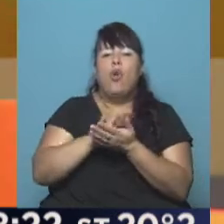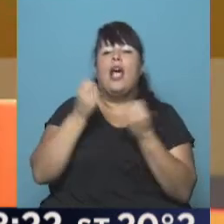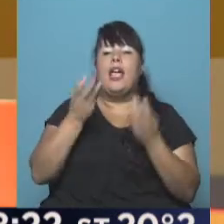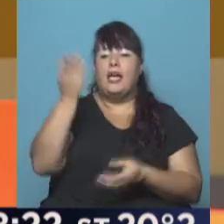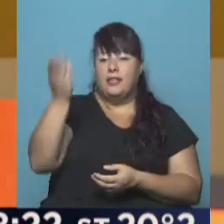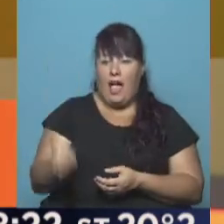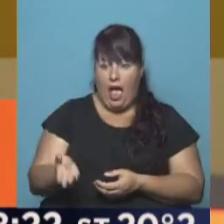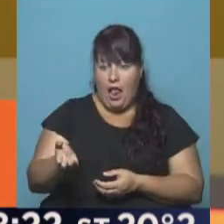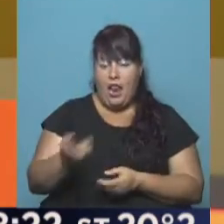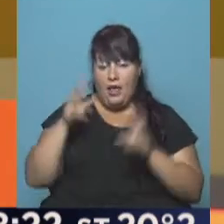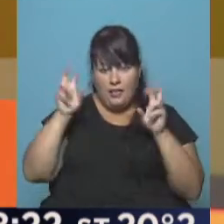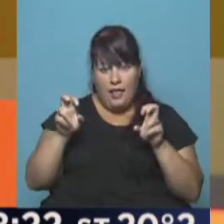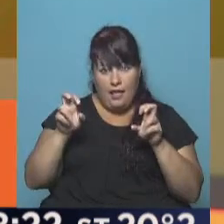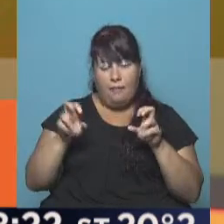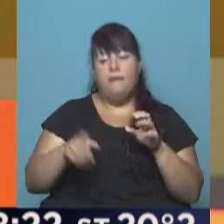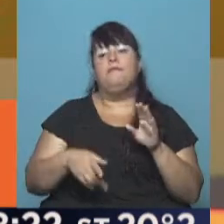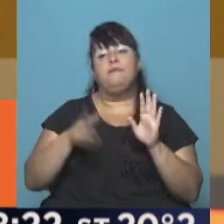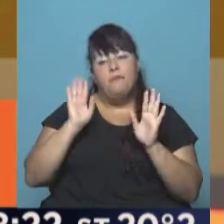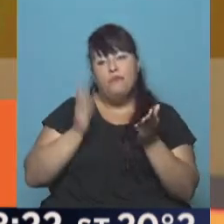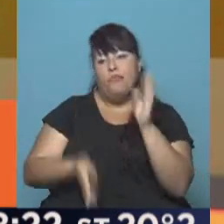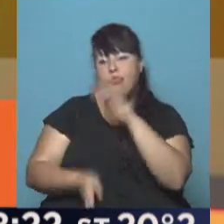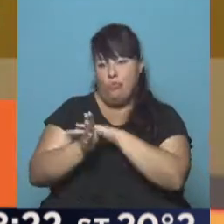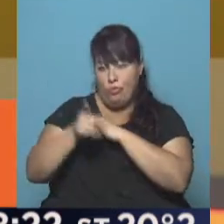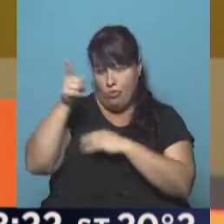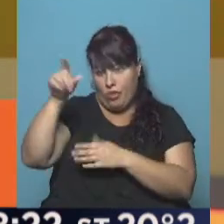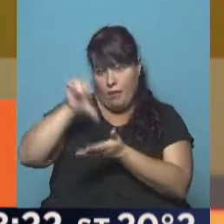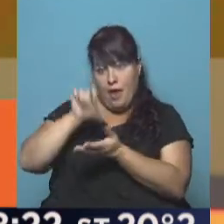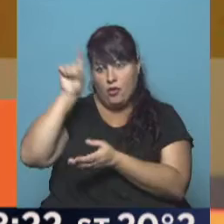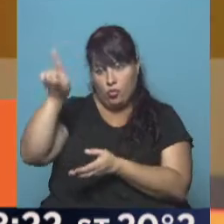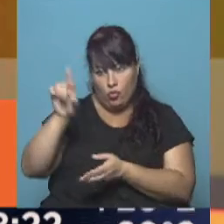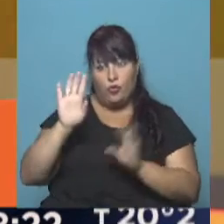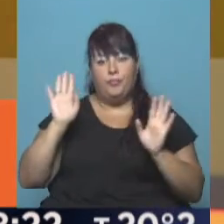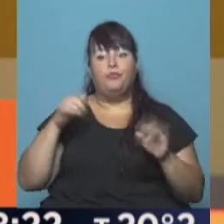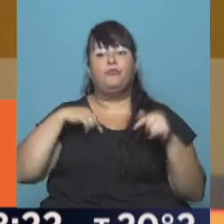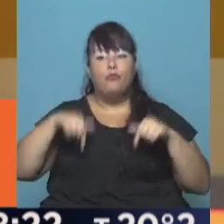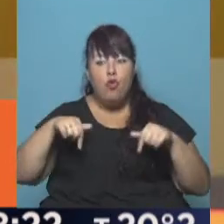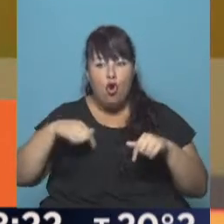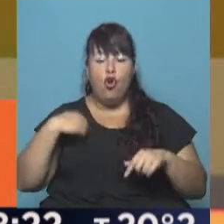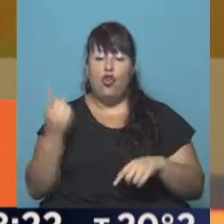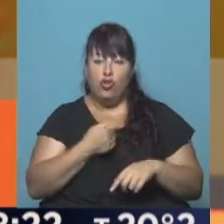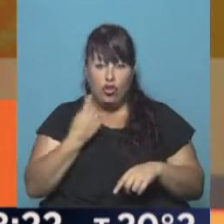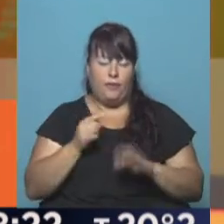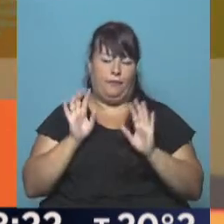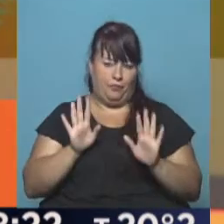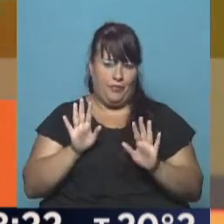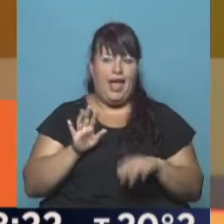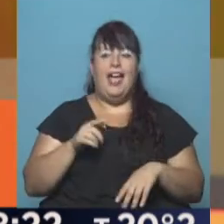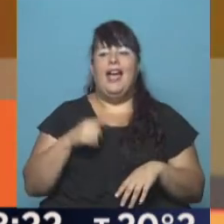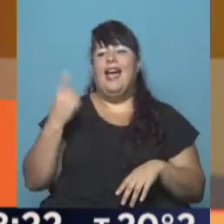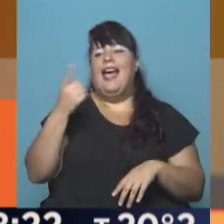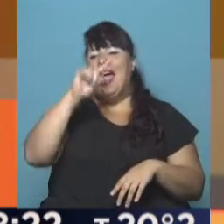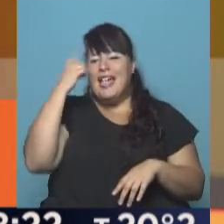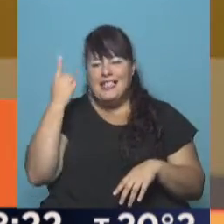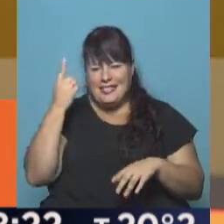este la causa y puestos a disposición de su país hoy tenemos a ver la mirada del